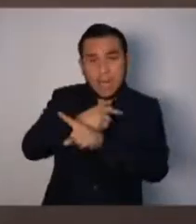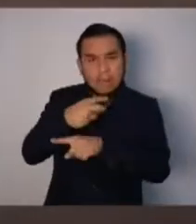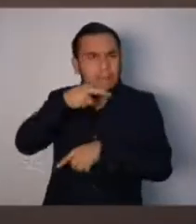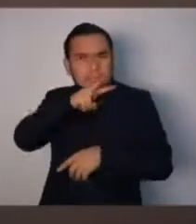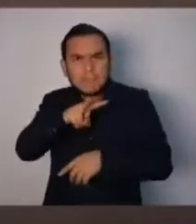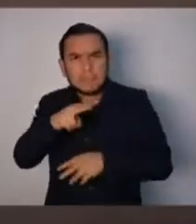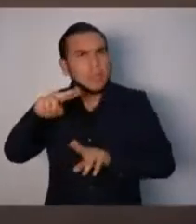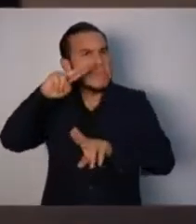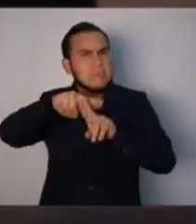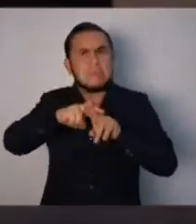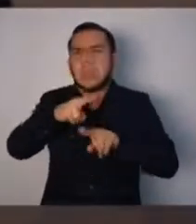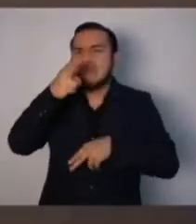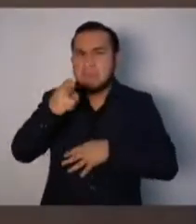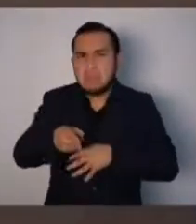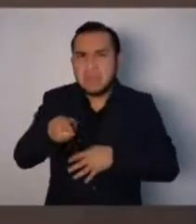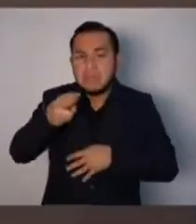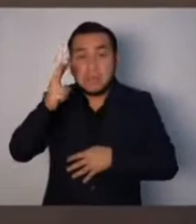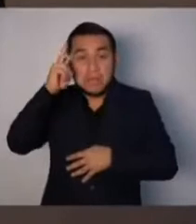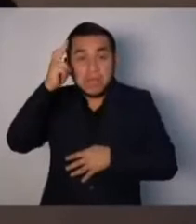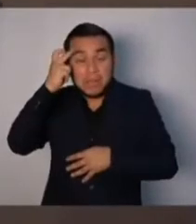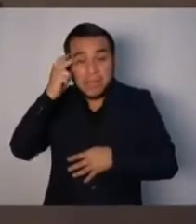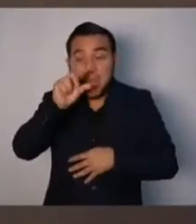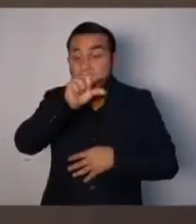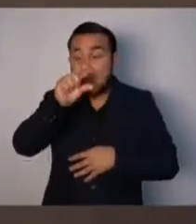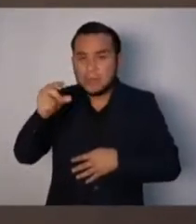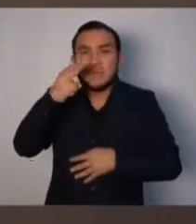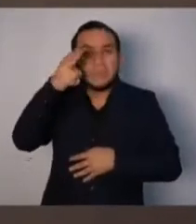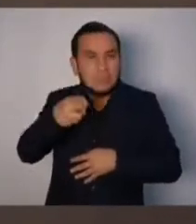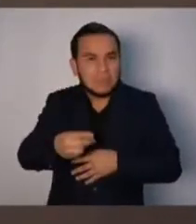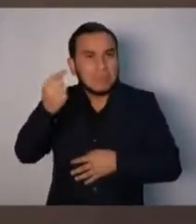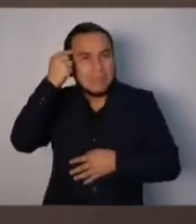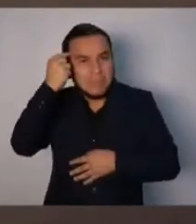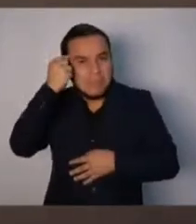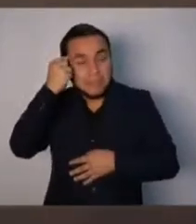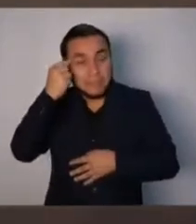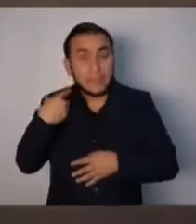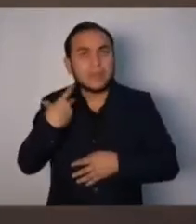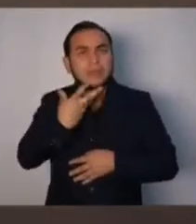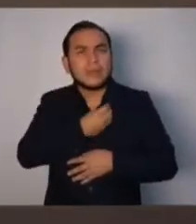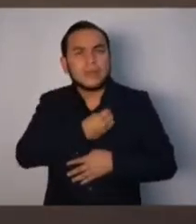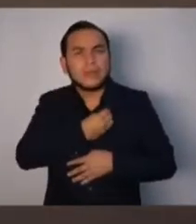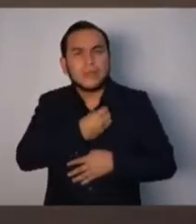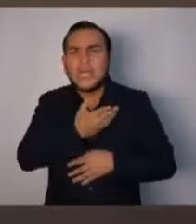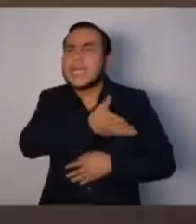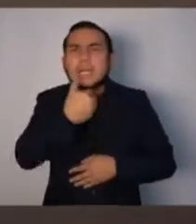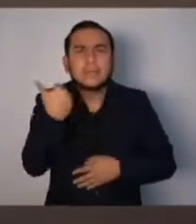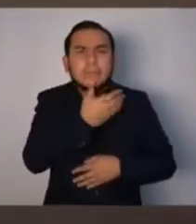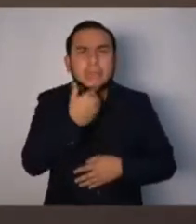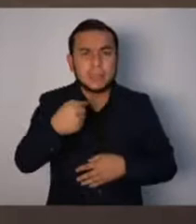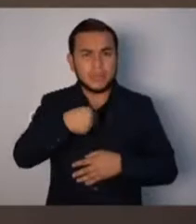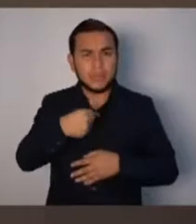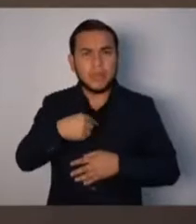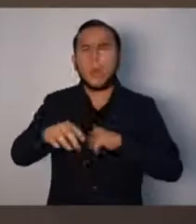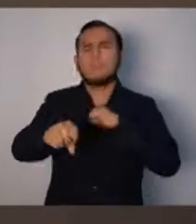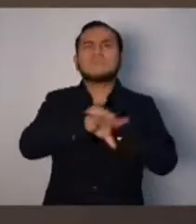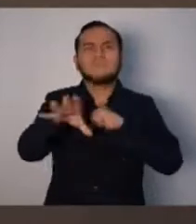básicamente era lo mismo solo había cambiado de nombre y nosotros reclamamos es yo lo hice en público